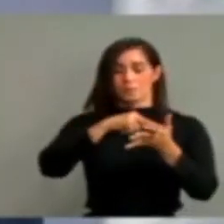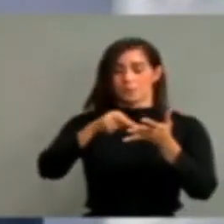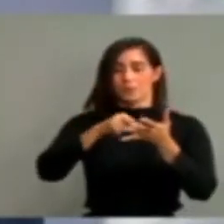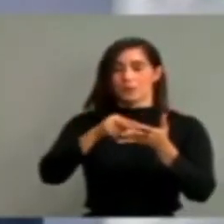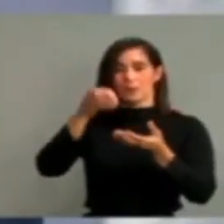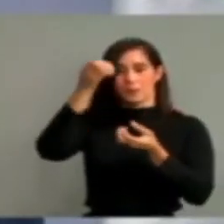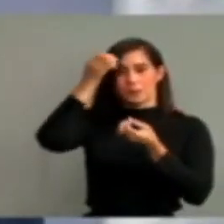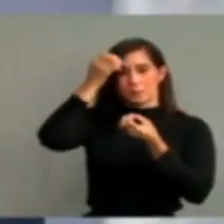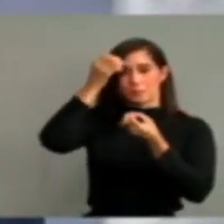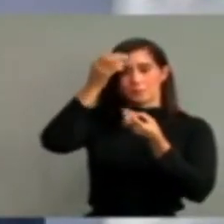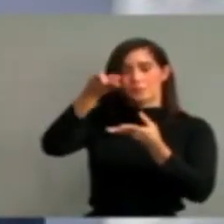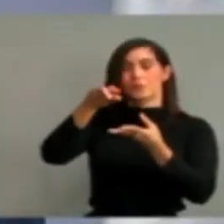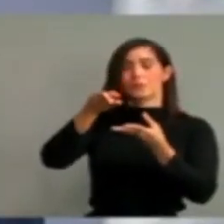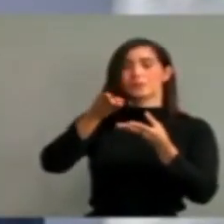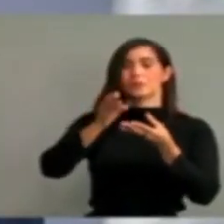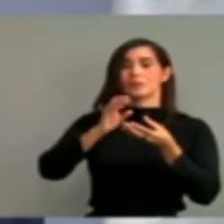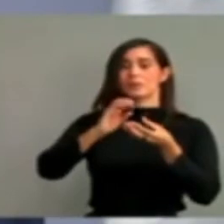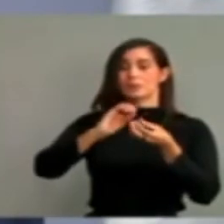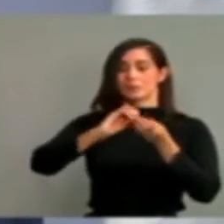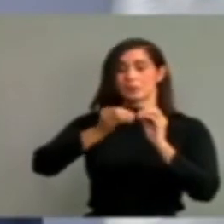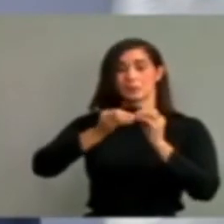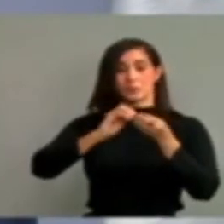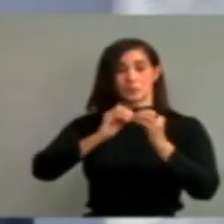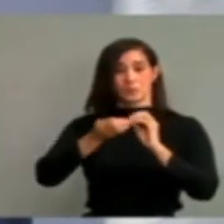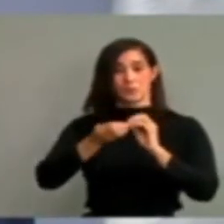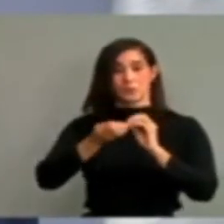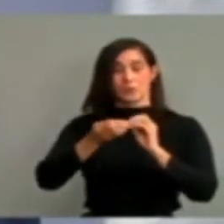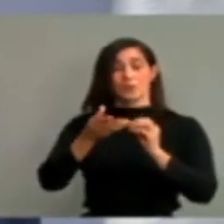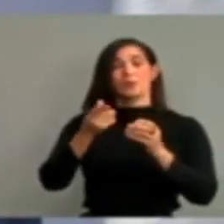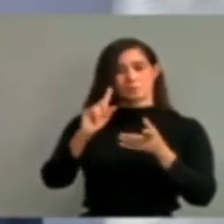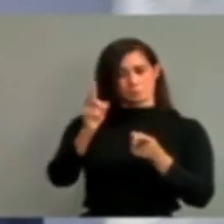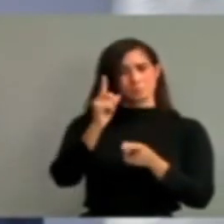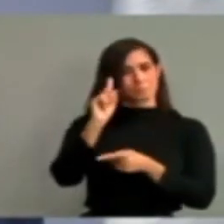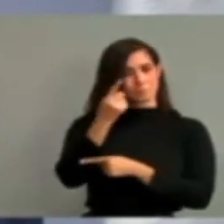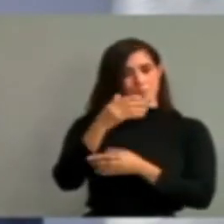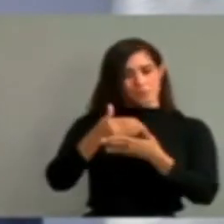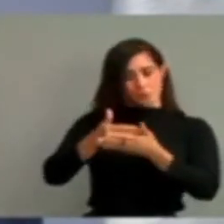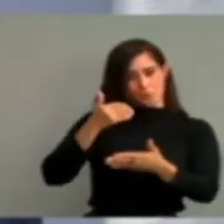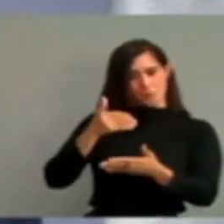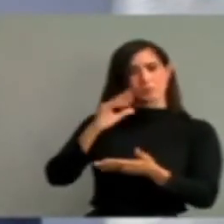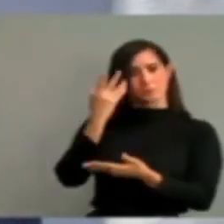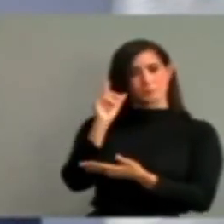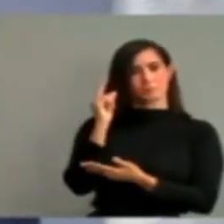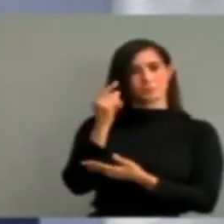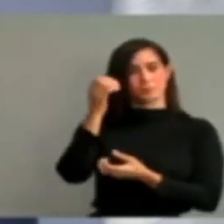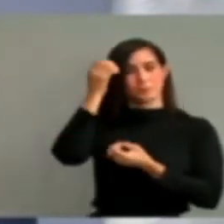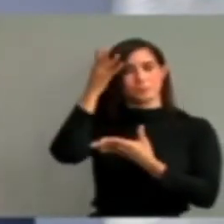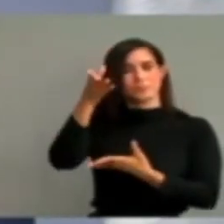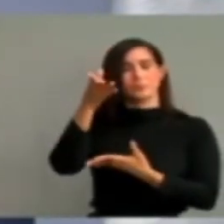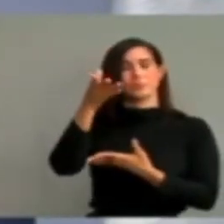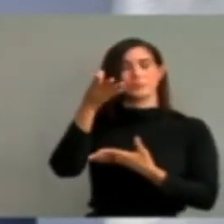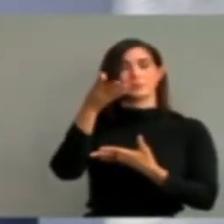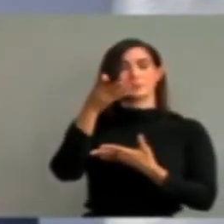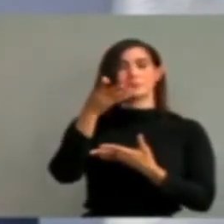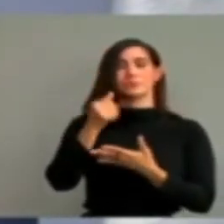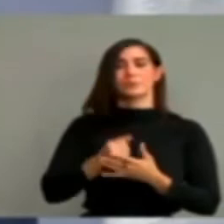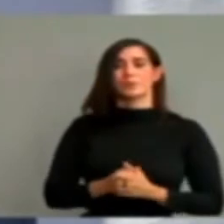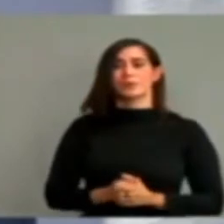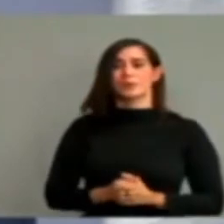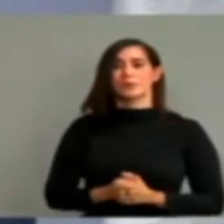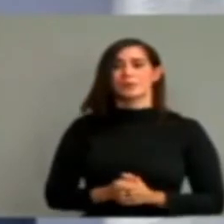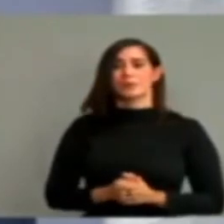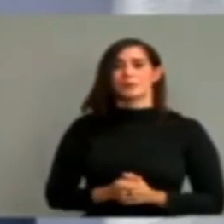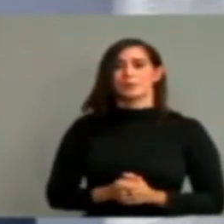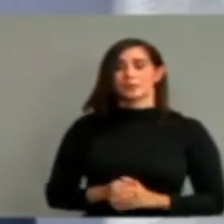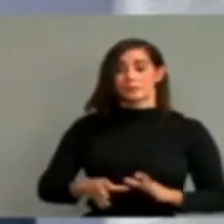boletín epidemiológico no sin antes informar de la